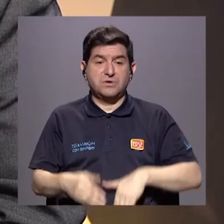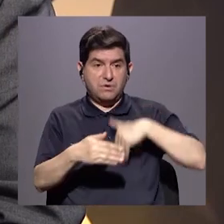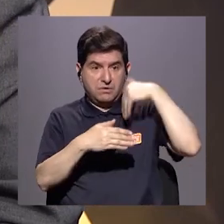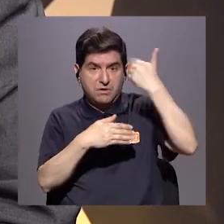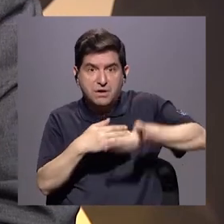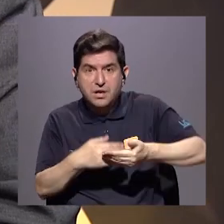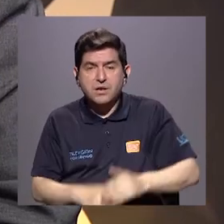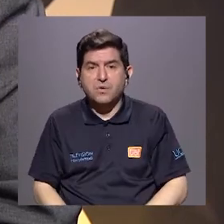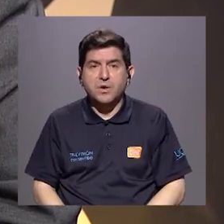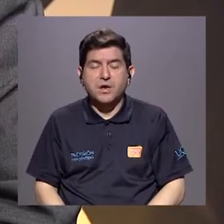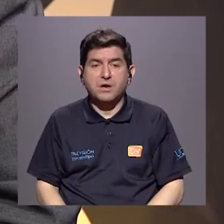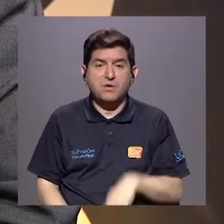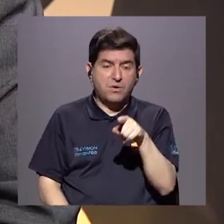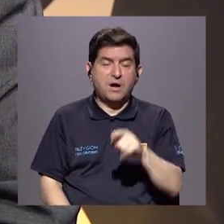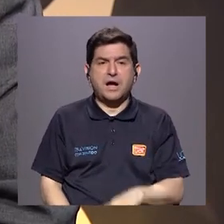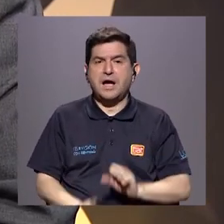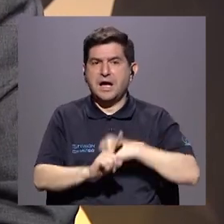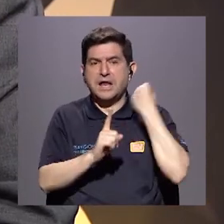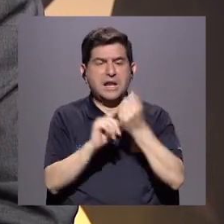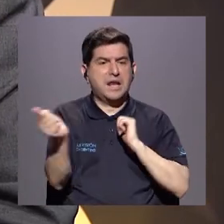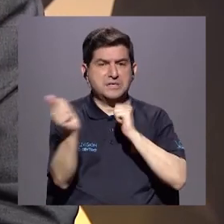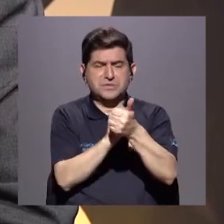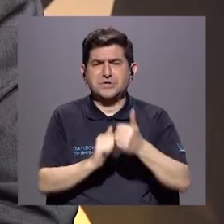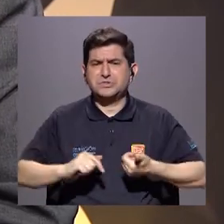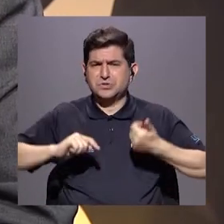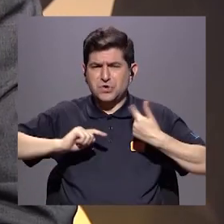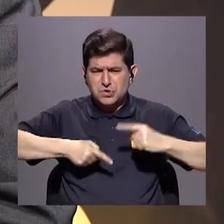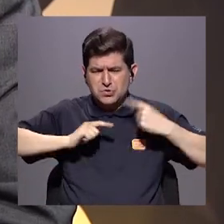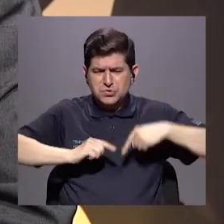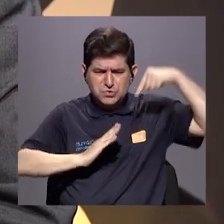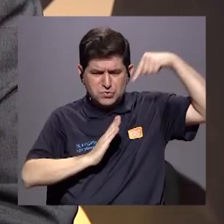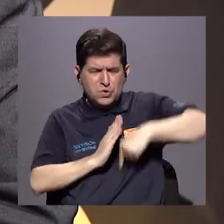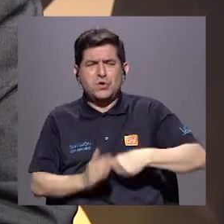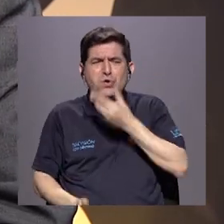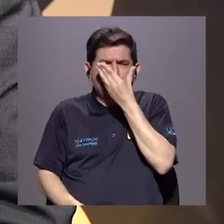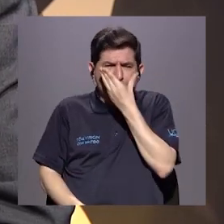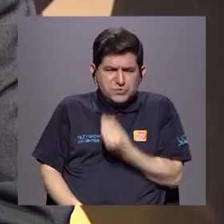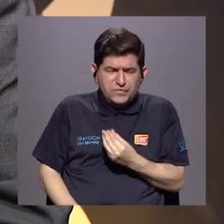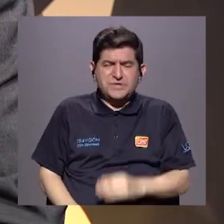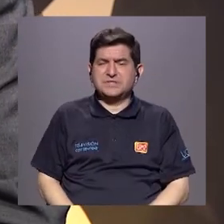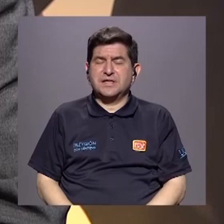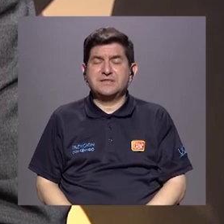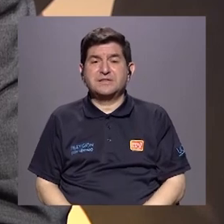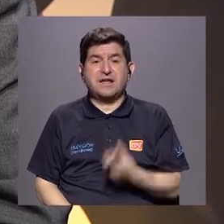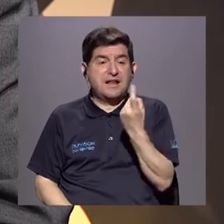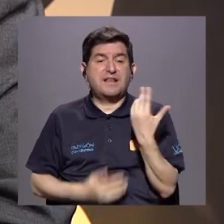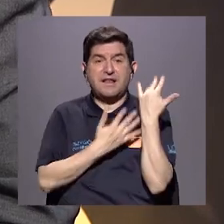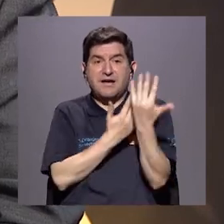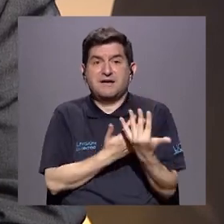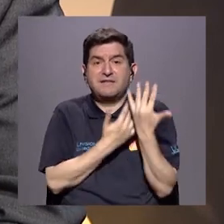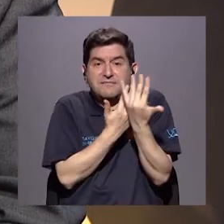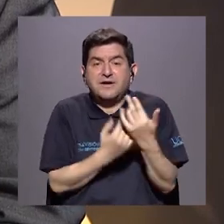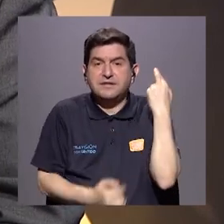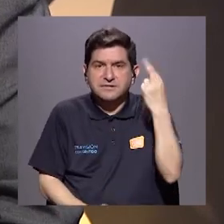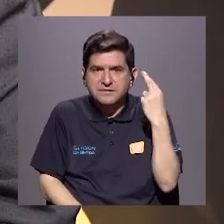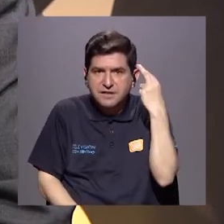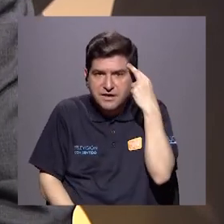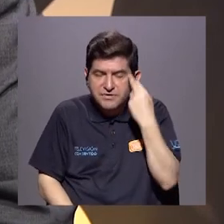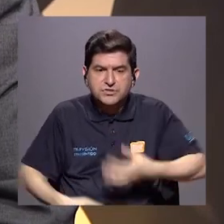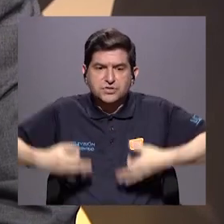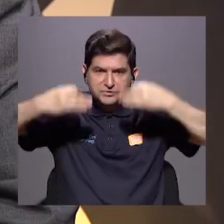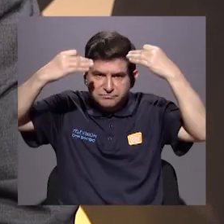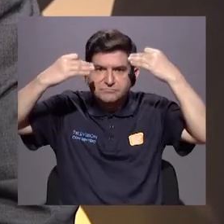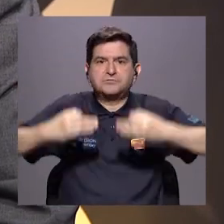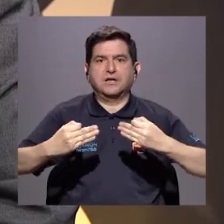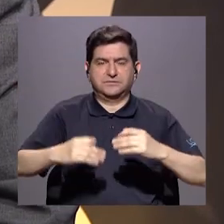partir de eso entonces los recursos son superados el dolor es profundo el sufrimiento es profundo la desesperanza es profunda y por tanto se